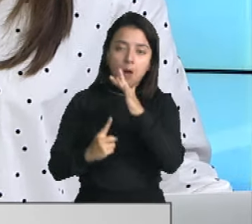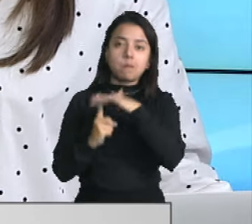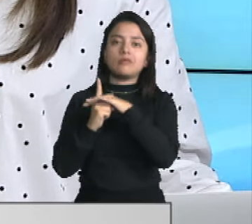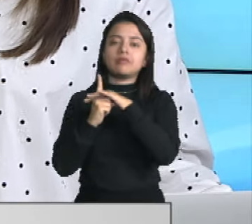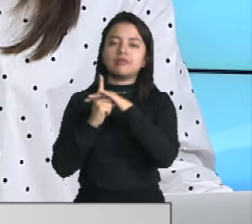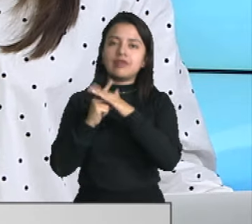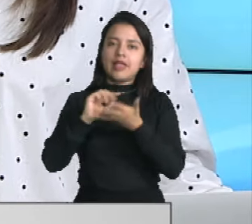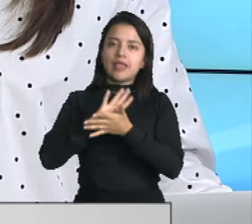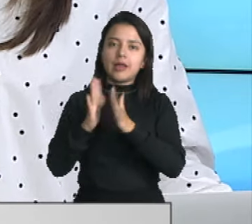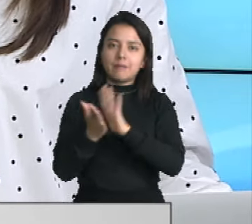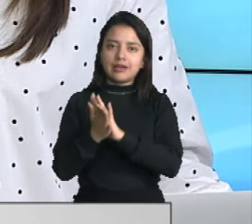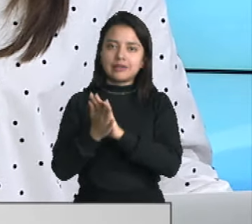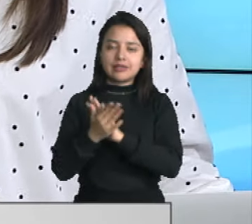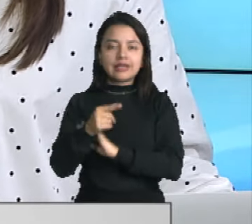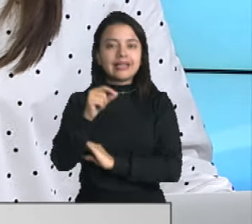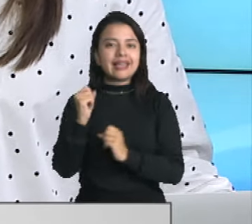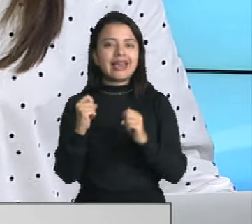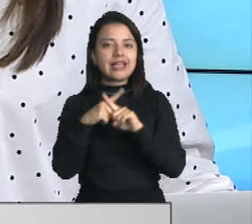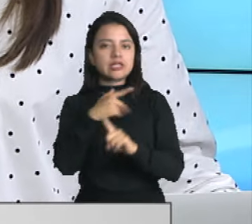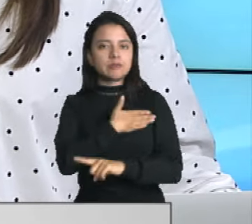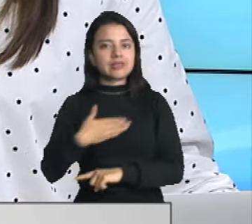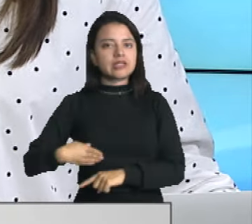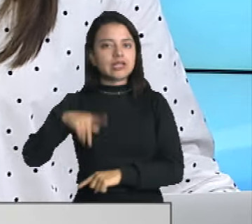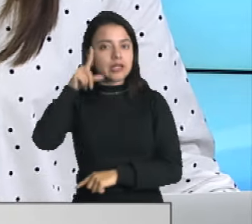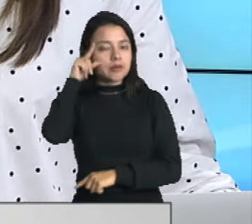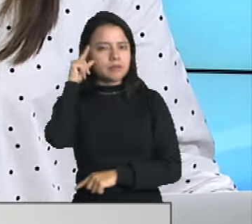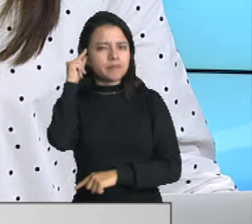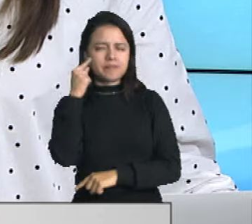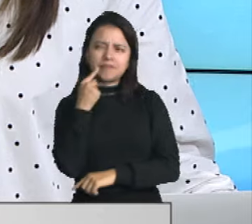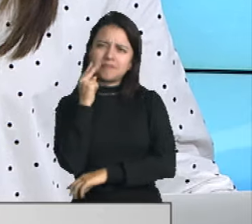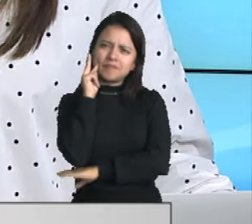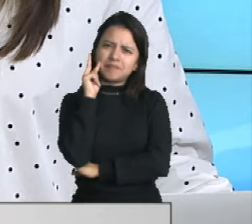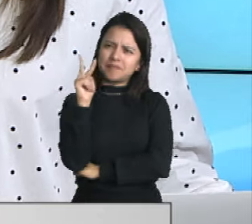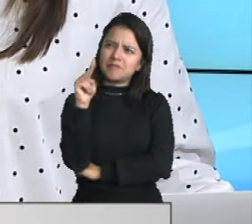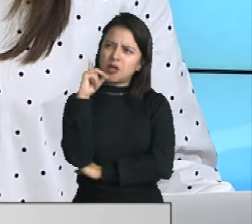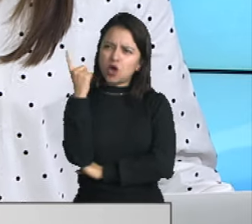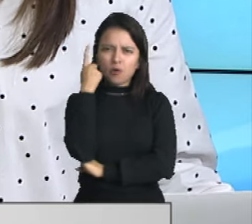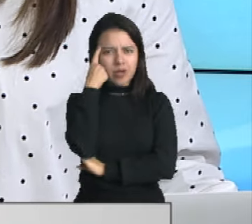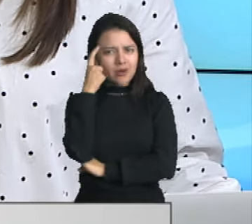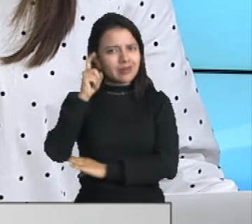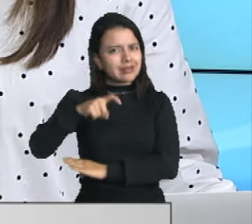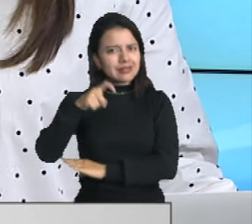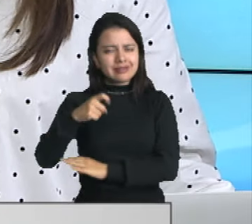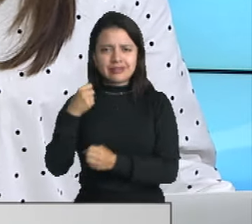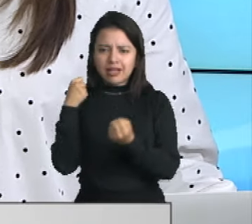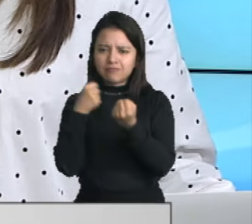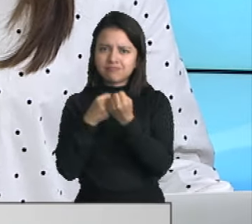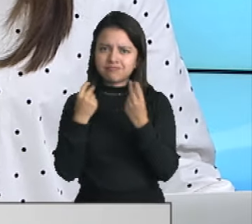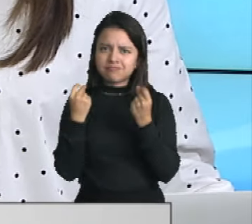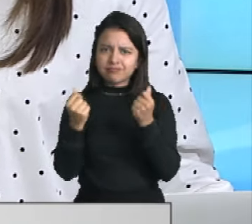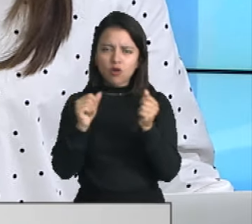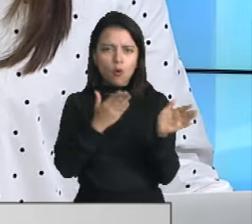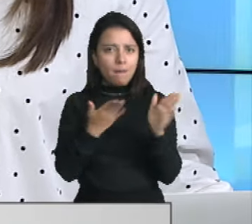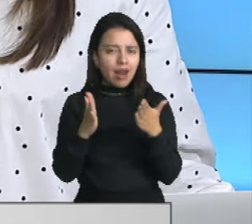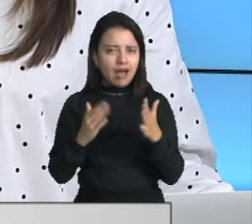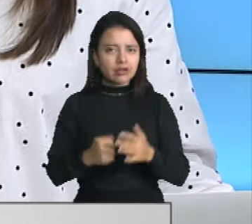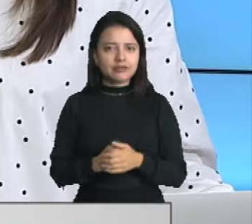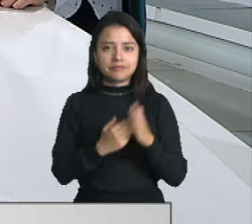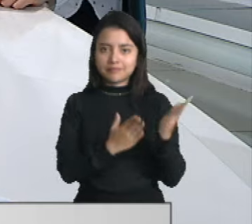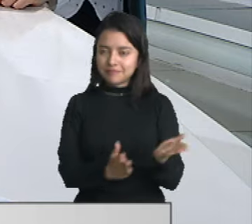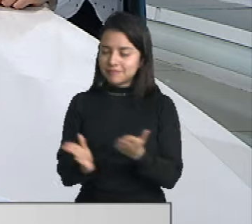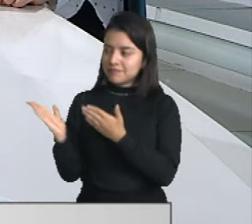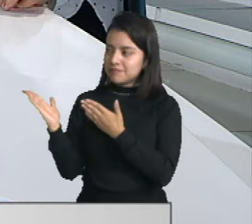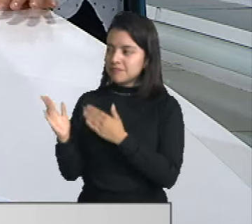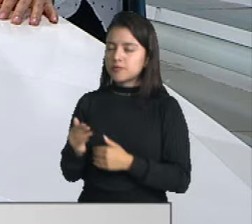expresidente Juan Manuel Santos reaccionó al anuncio del gobierno sobre un plan de choque para su implementación. Los detalles de esta información con Juan Armando